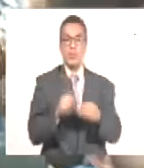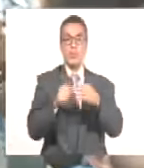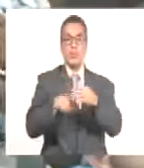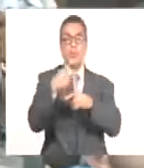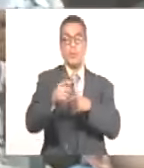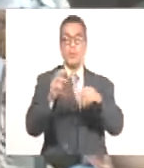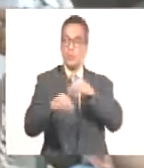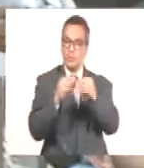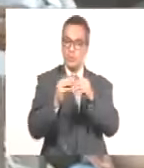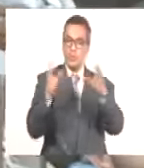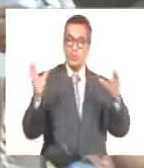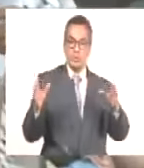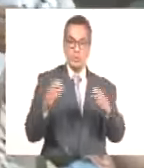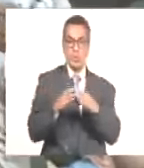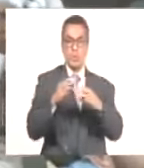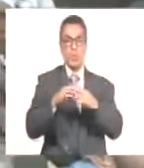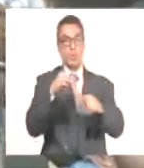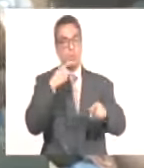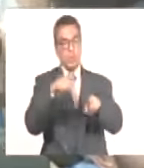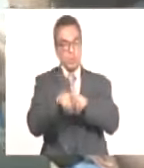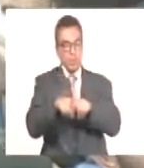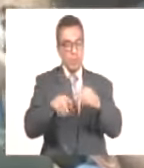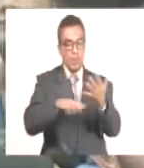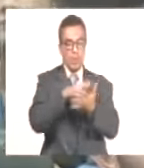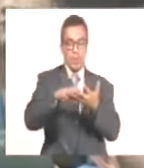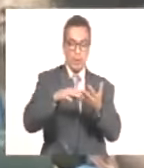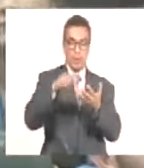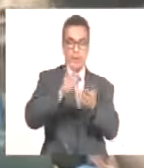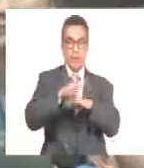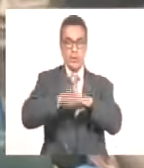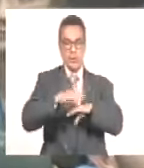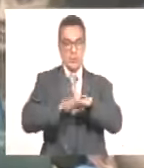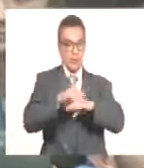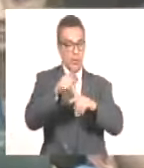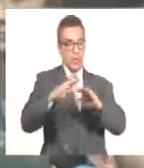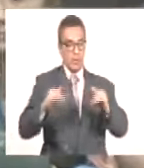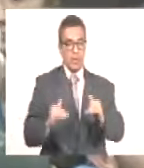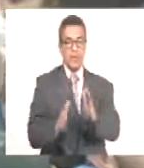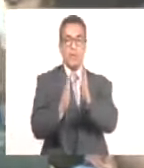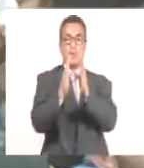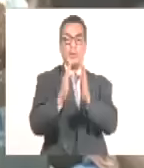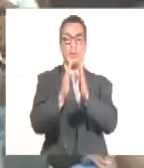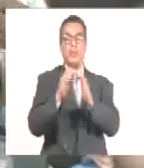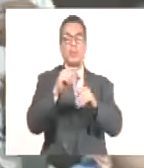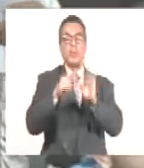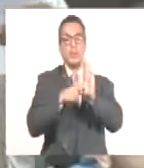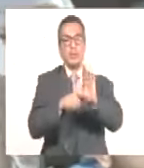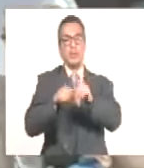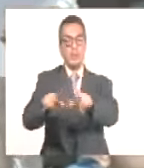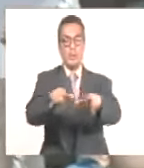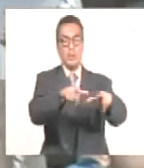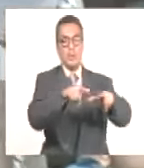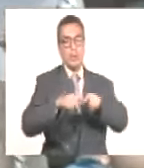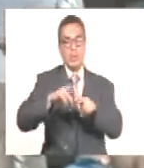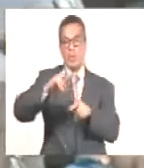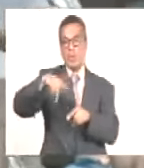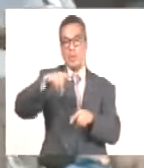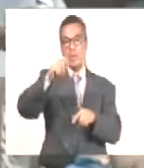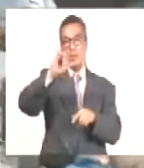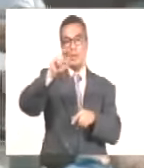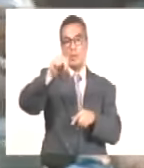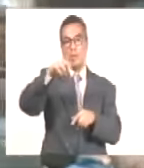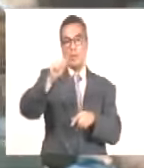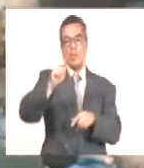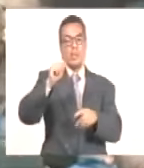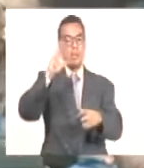pronta solución de la crítica situación de hostilidad y enfrentamiento que se presenta en territorio palestino, que